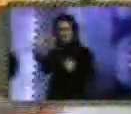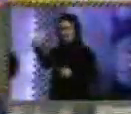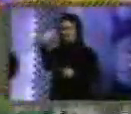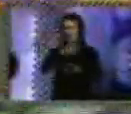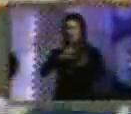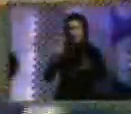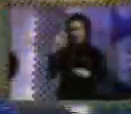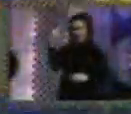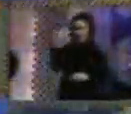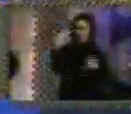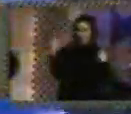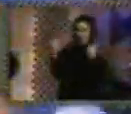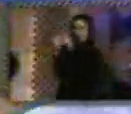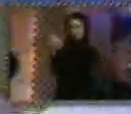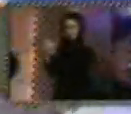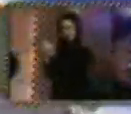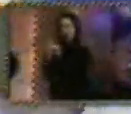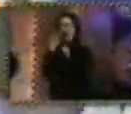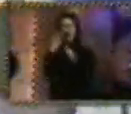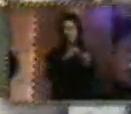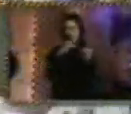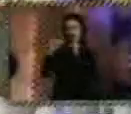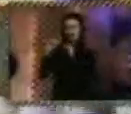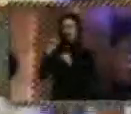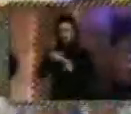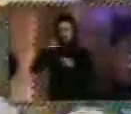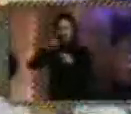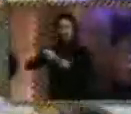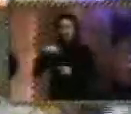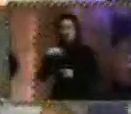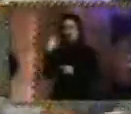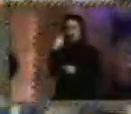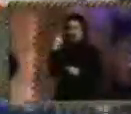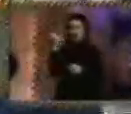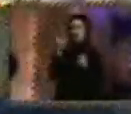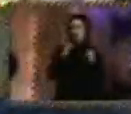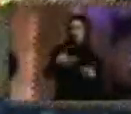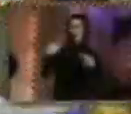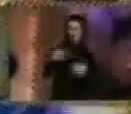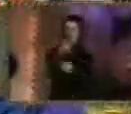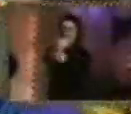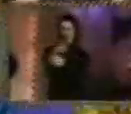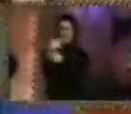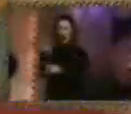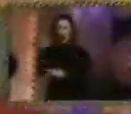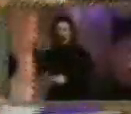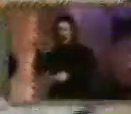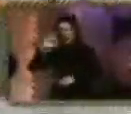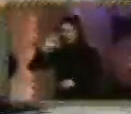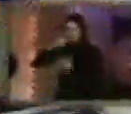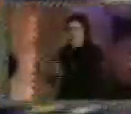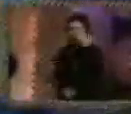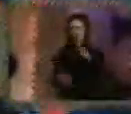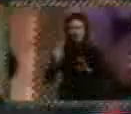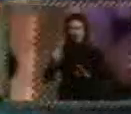Me fui con ella a dar una vuelta. Le di un polvillo y la dejé con la agujeta. Pero de pronto no paraba